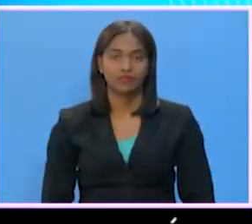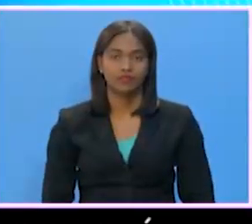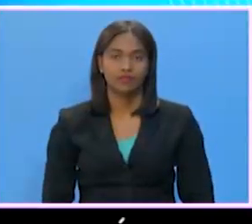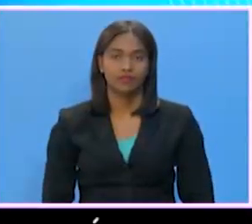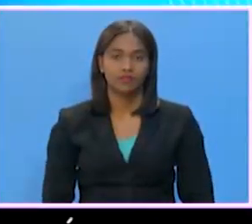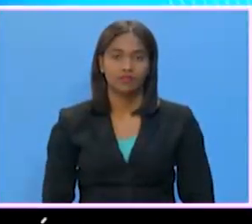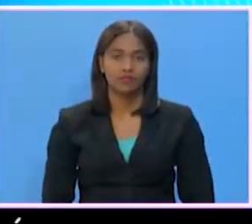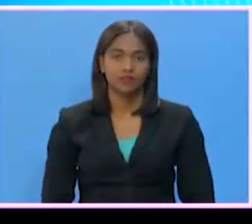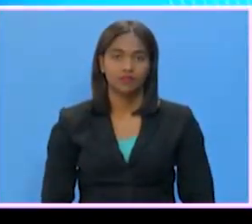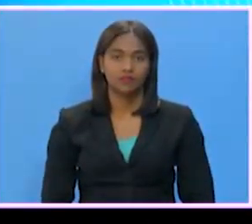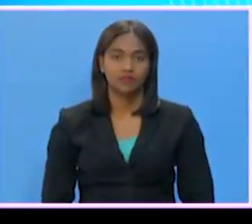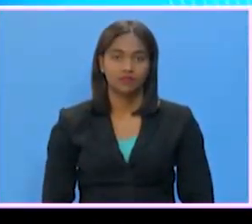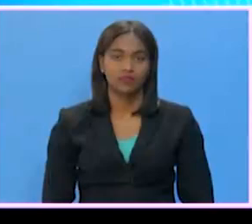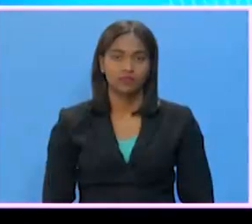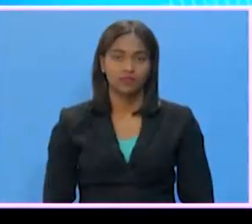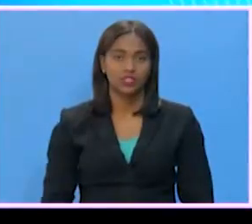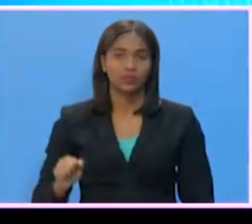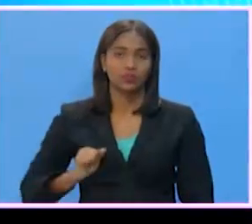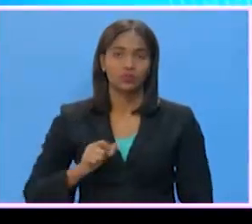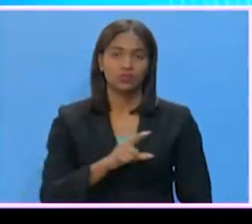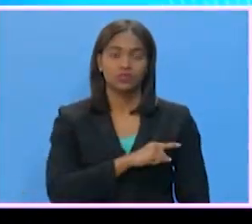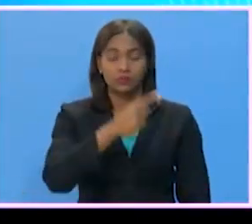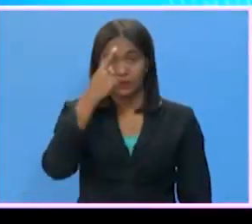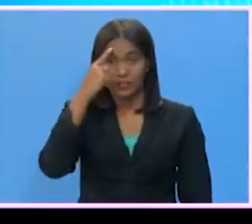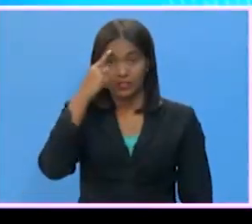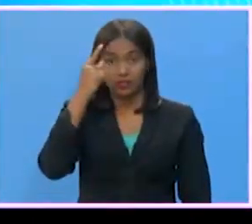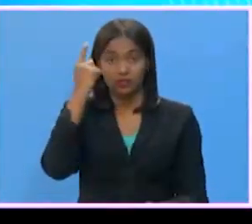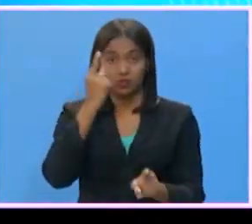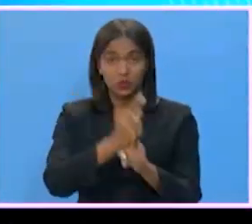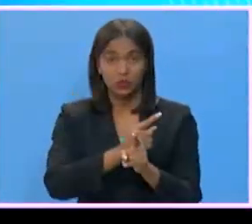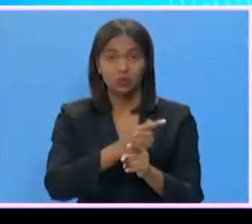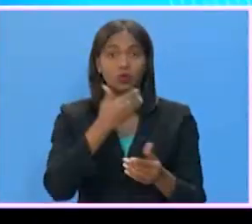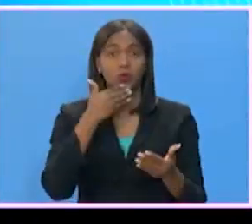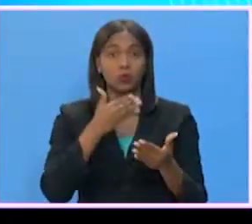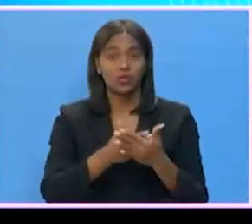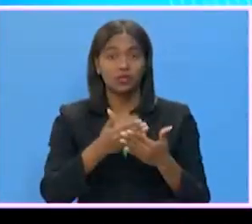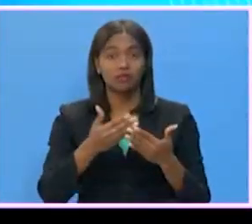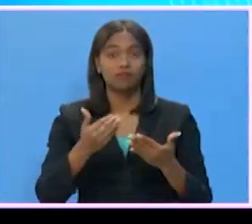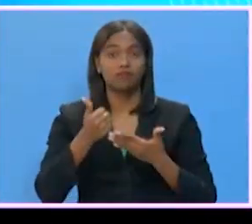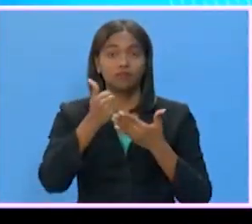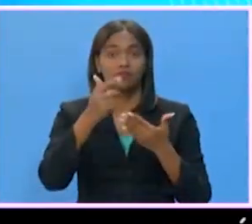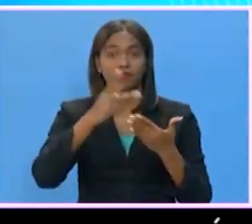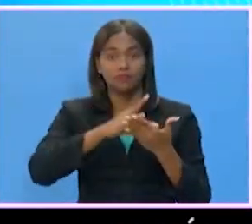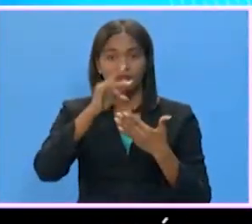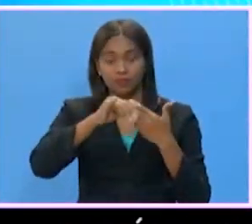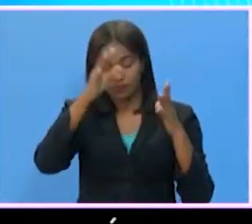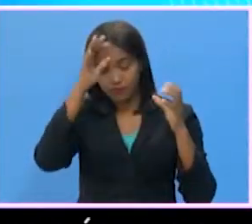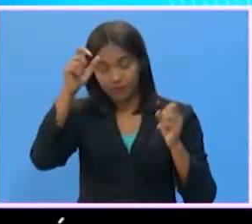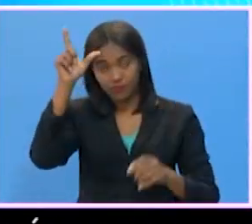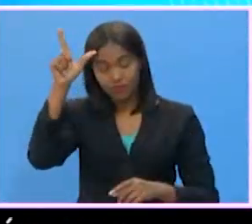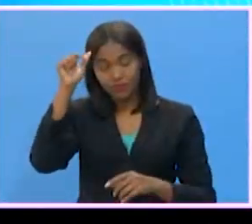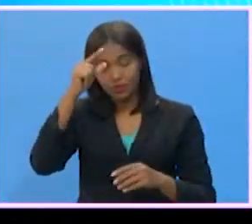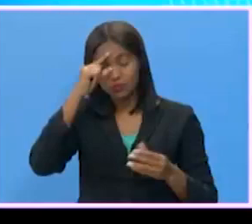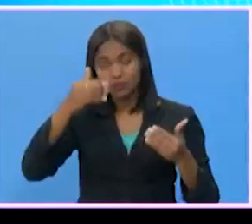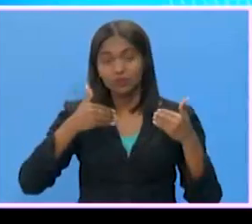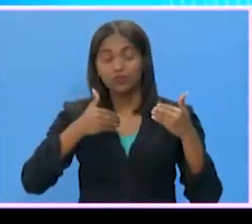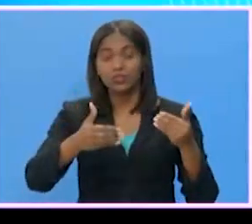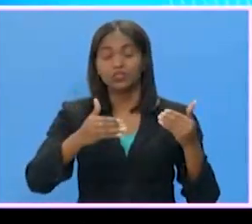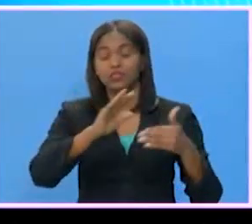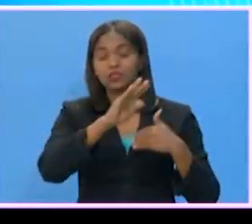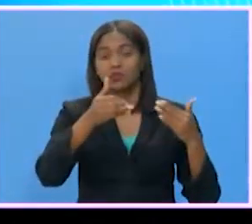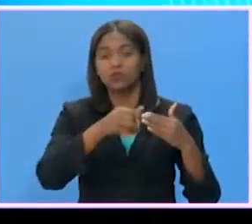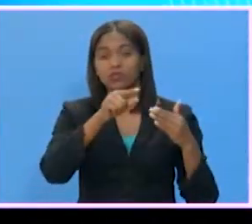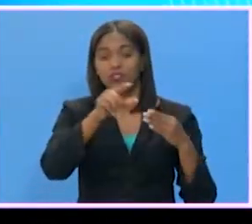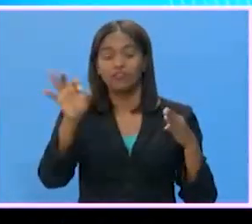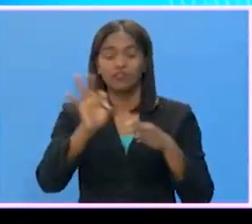La familia de Caso. Señores y diputados, califican de oportuna y atinada la iniciativa del presidente Luis Abinader de desplegar a todos